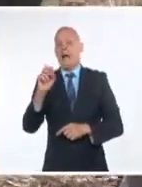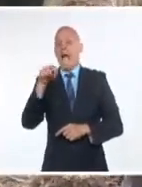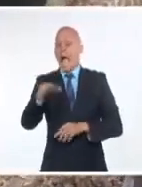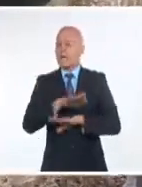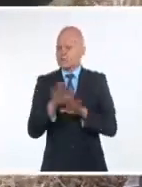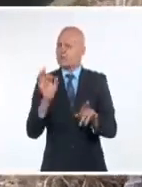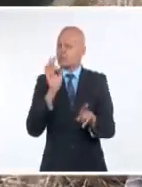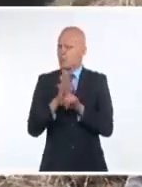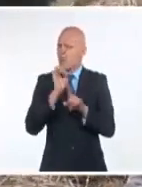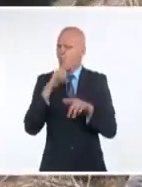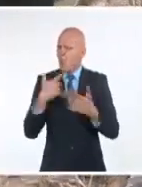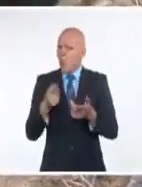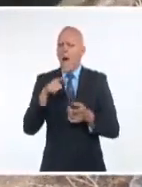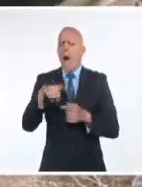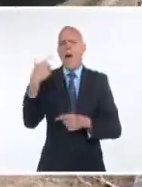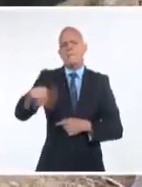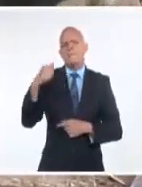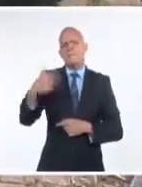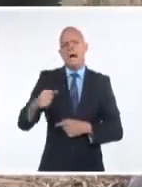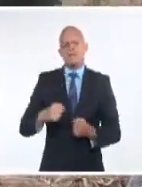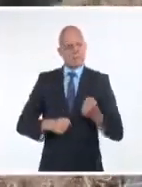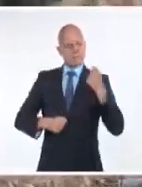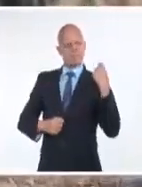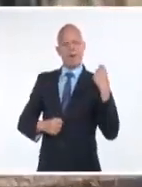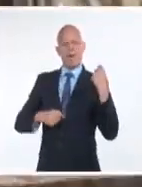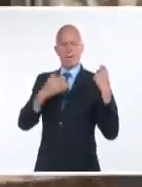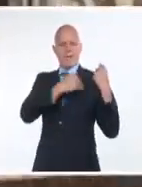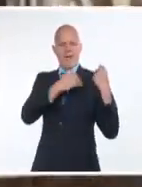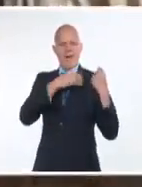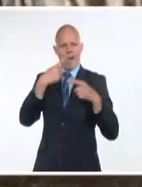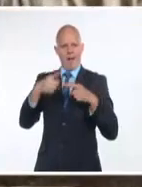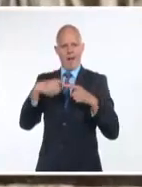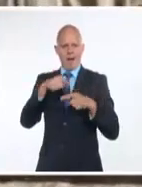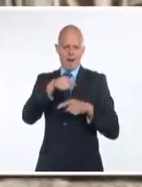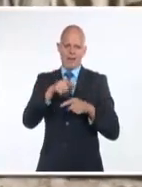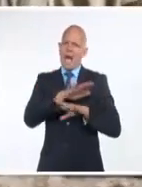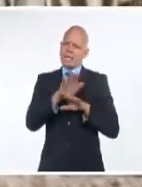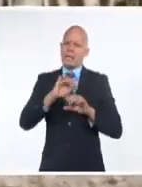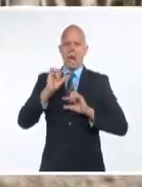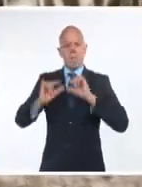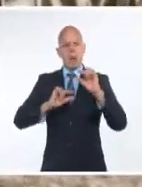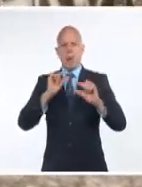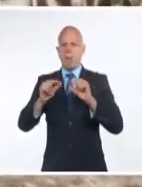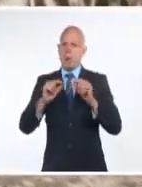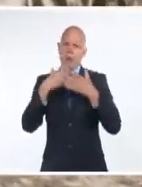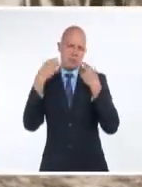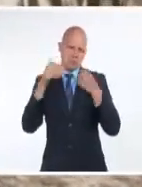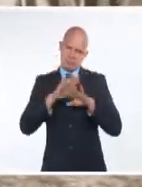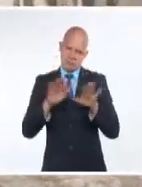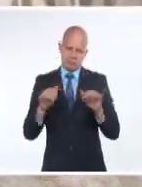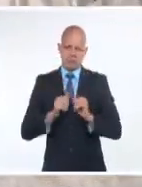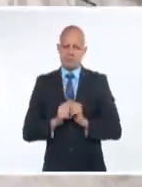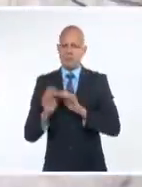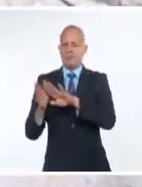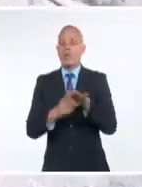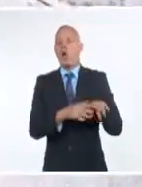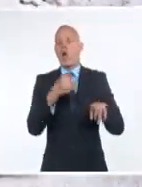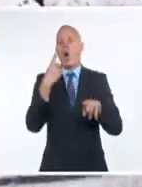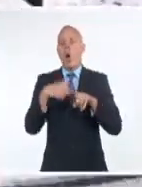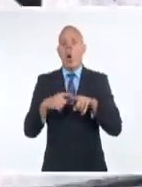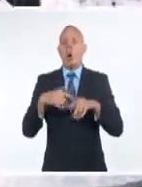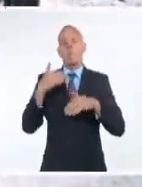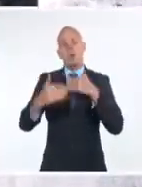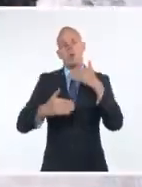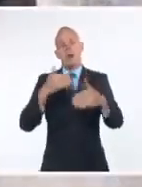como sitio de las prácticas de artillería de la cabaña, pero finalmente se desvinculó. Durante los gobiernos auténticos se dejó de utilizar con